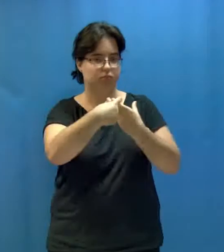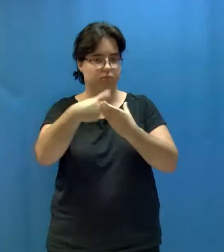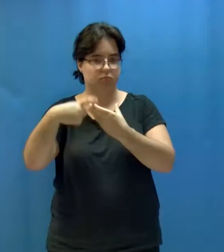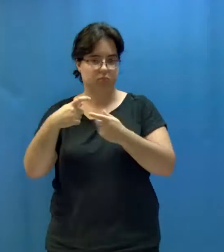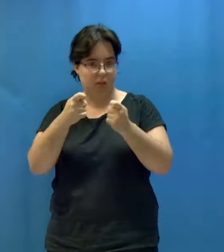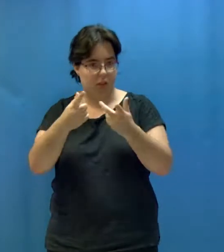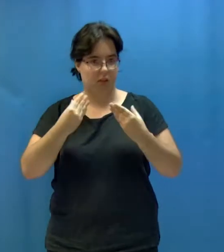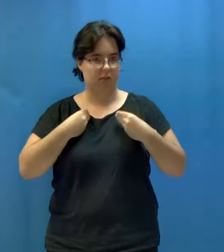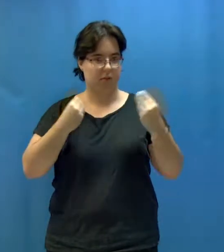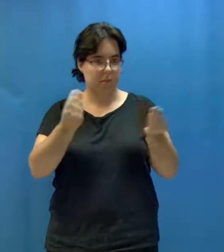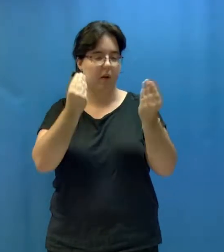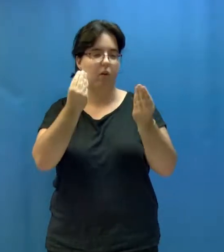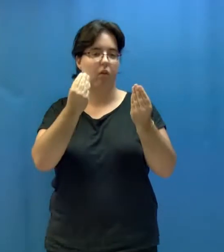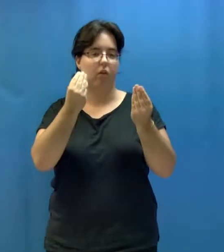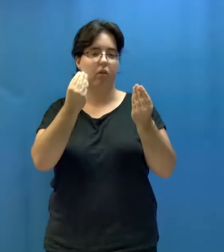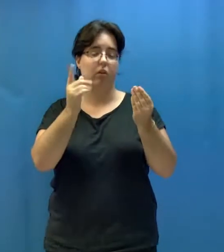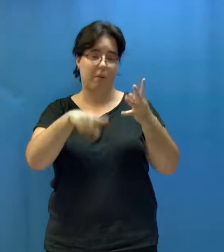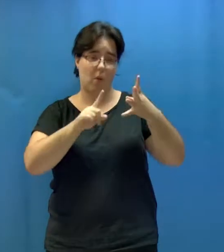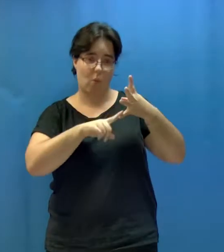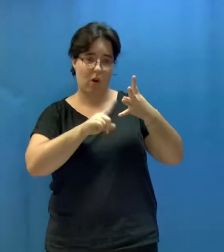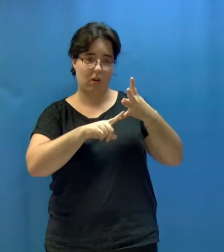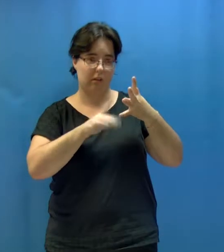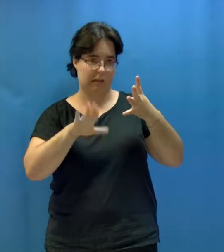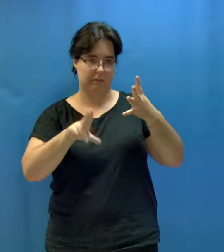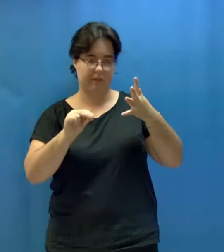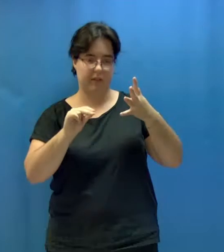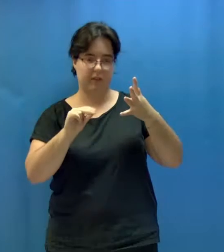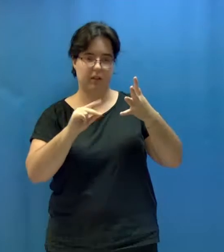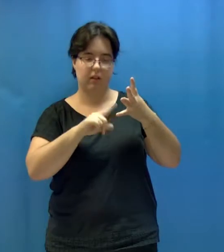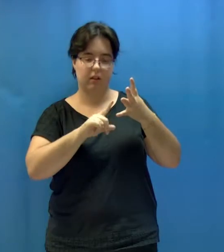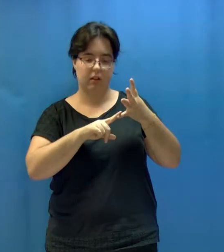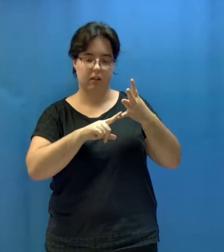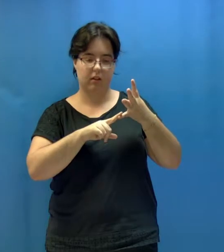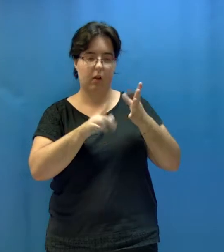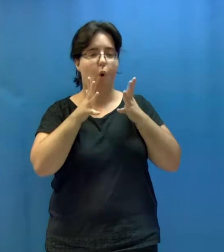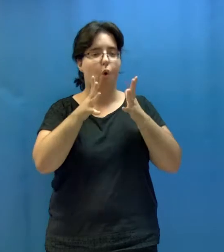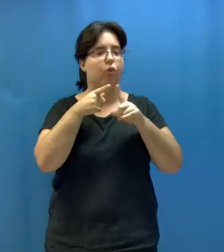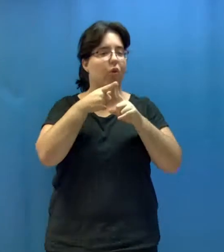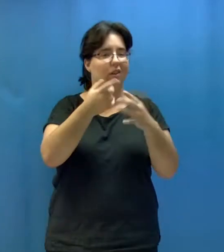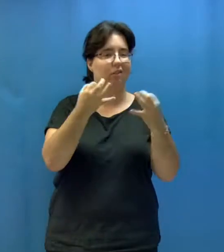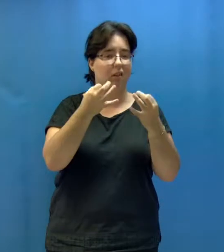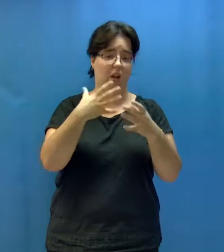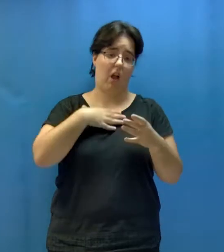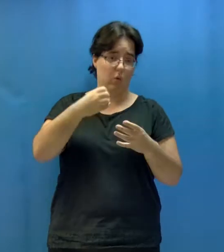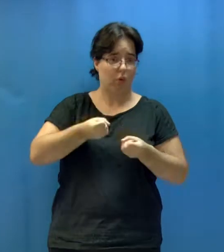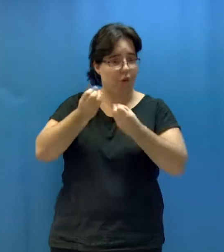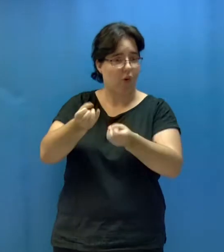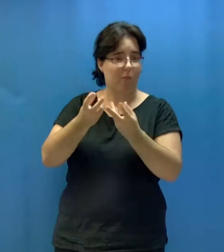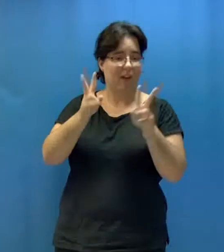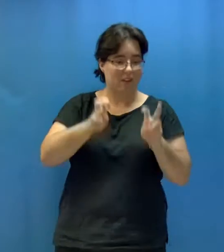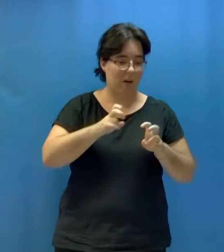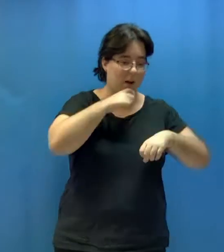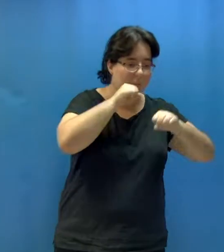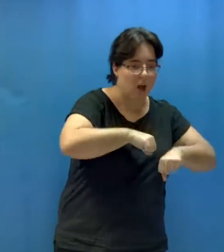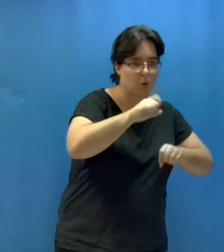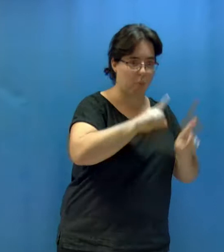que deseen integrarse. 4. Ya termino. Determinadas funciones del Consejo, entre ellas informar al Ayuntamiento sobre los problemas generales específicos que